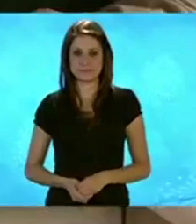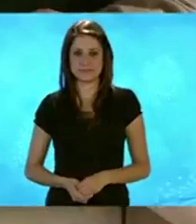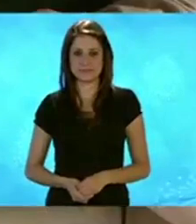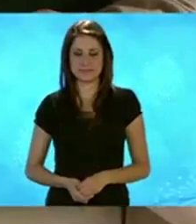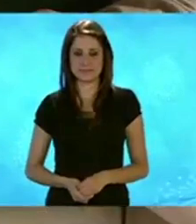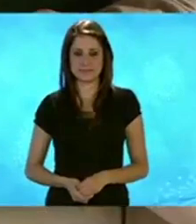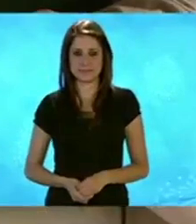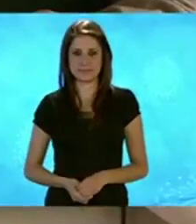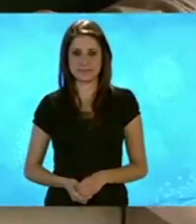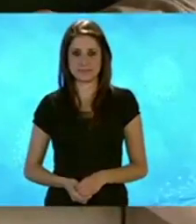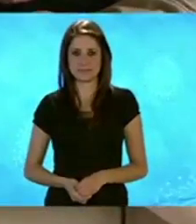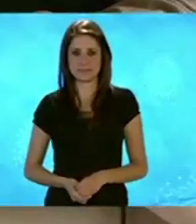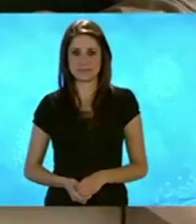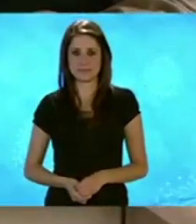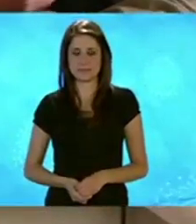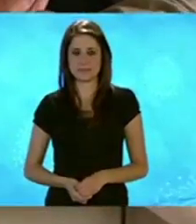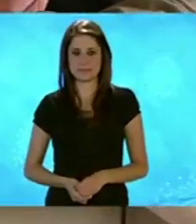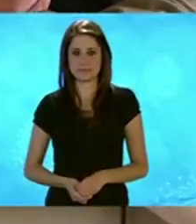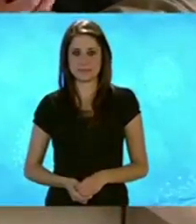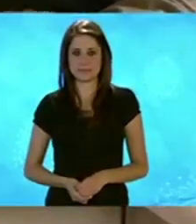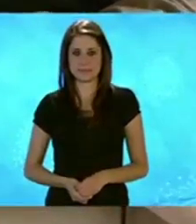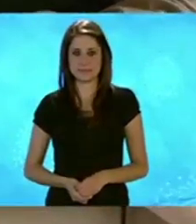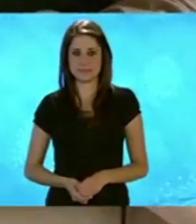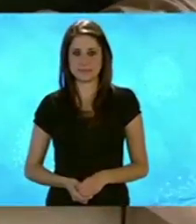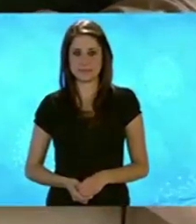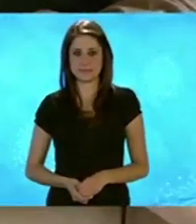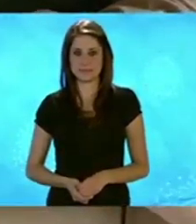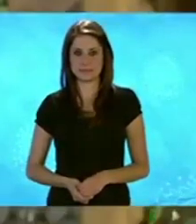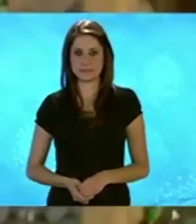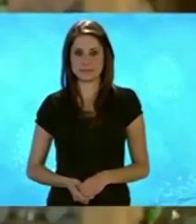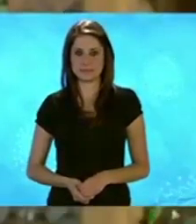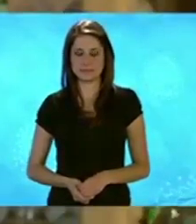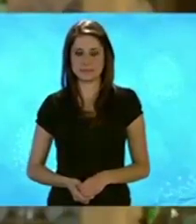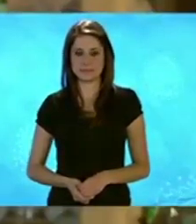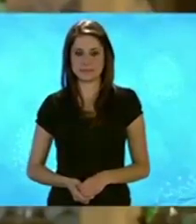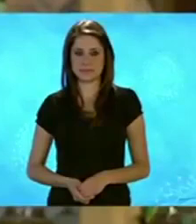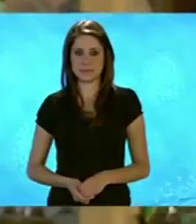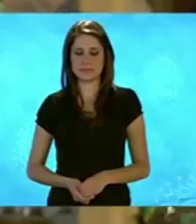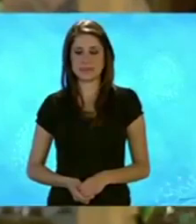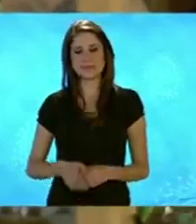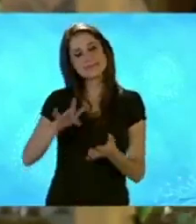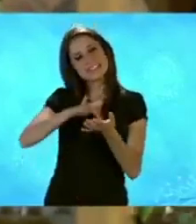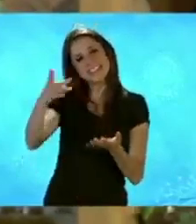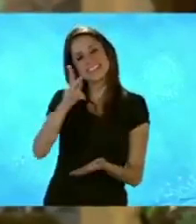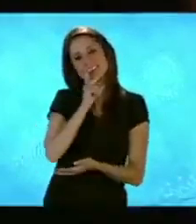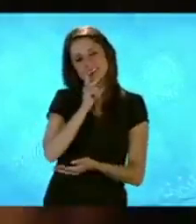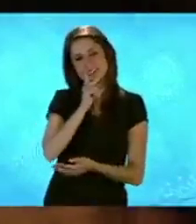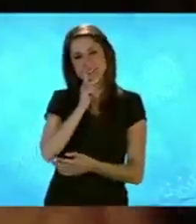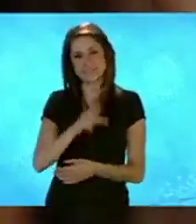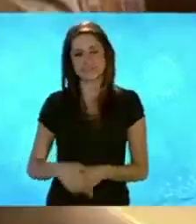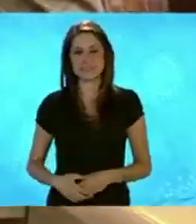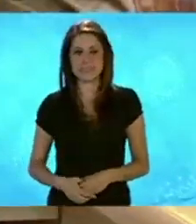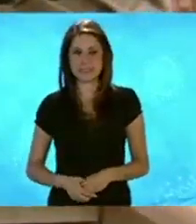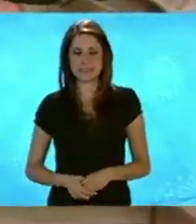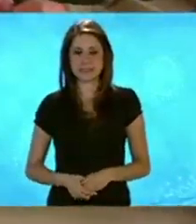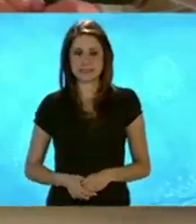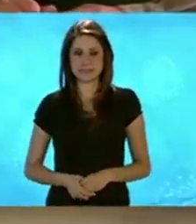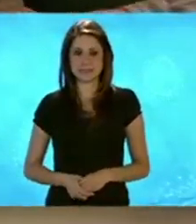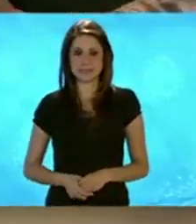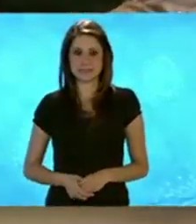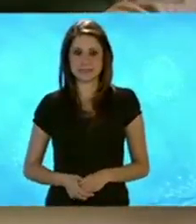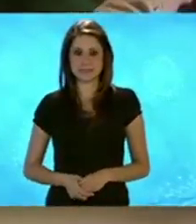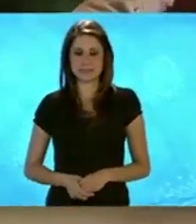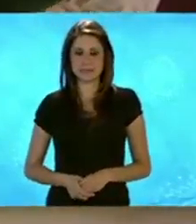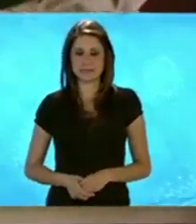Laura. Mi hija favorita. Gracias, papi.